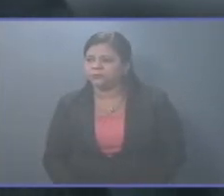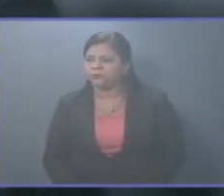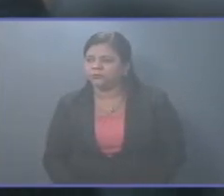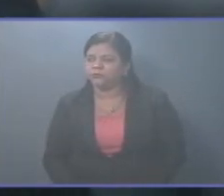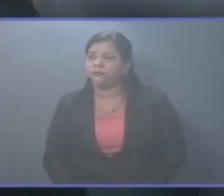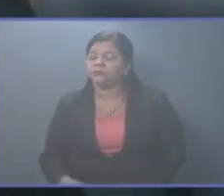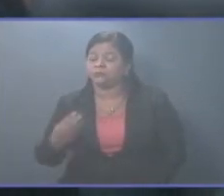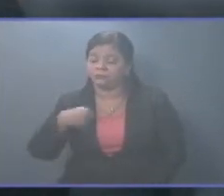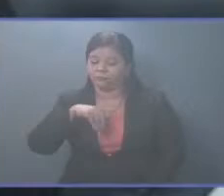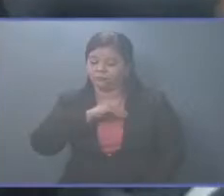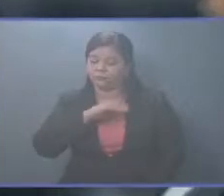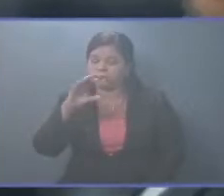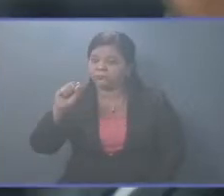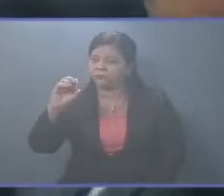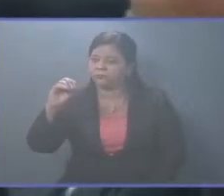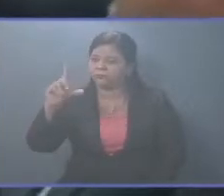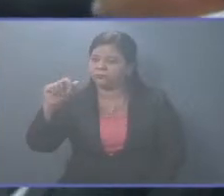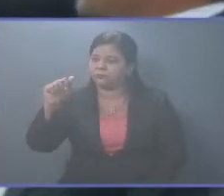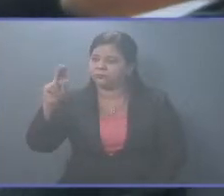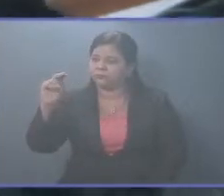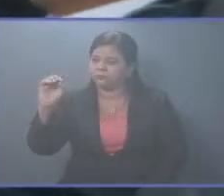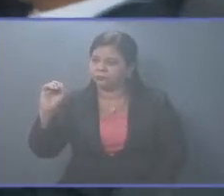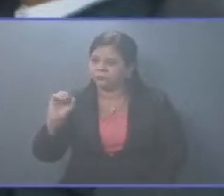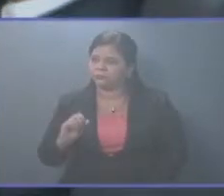Doctor Solano.